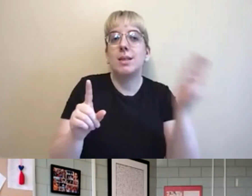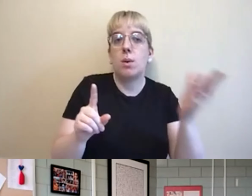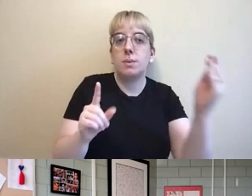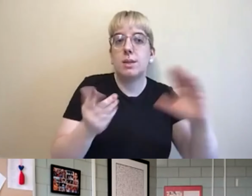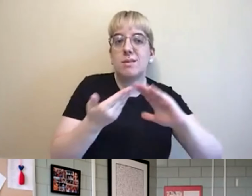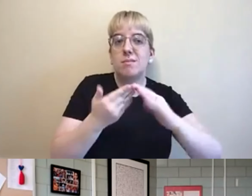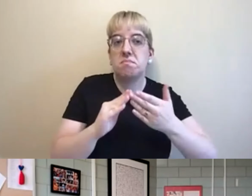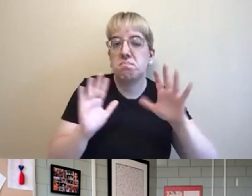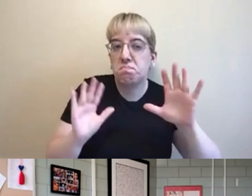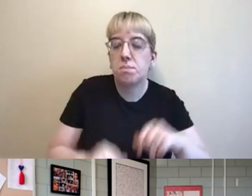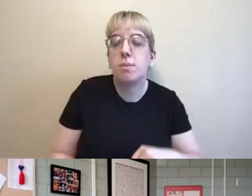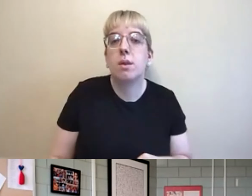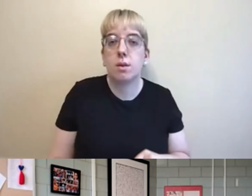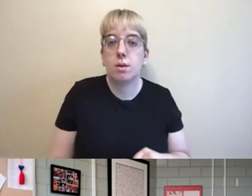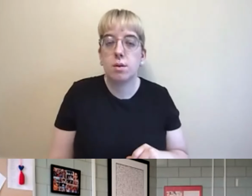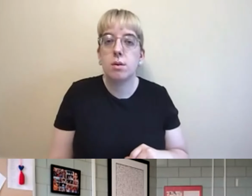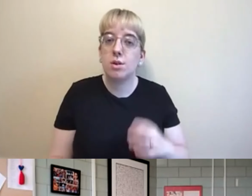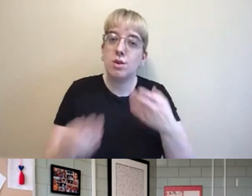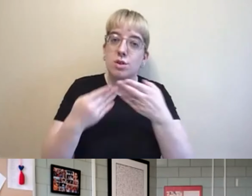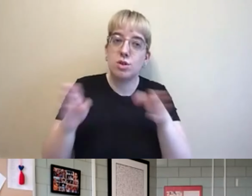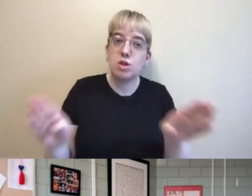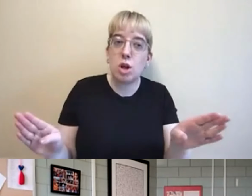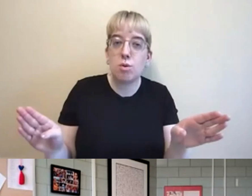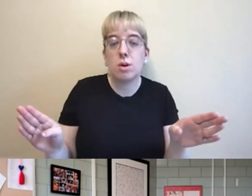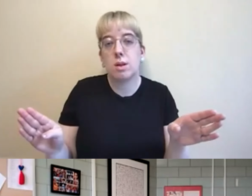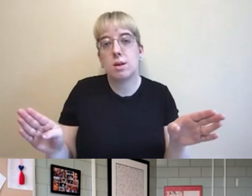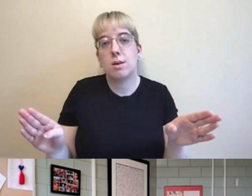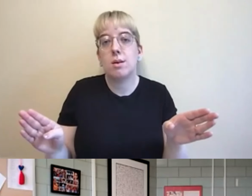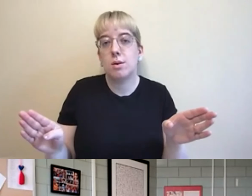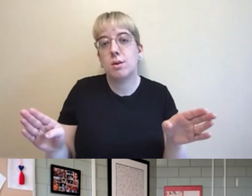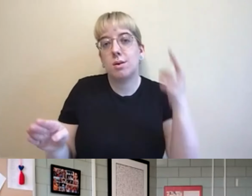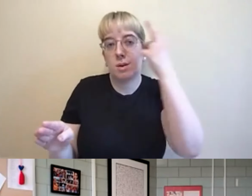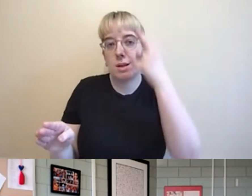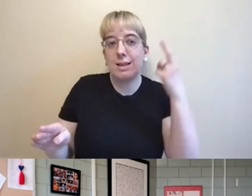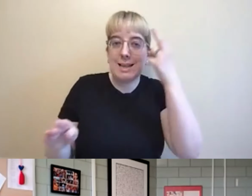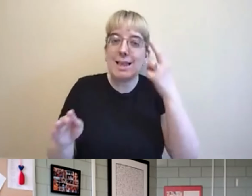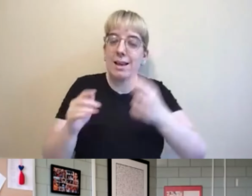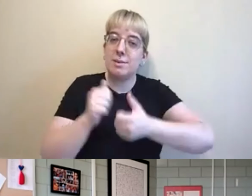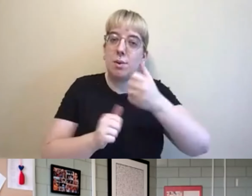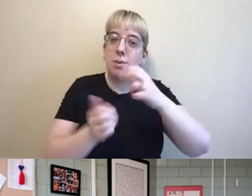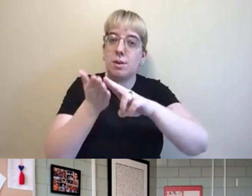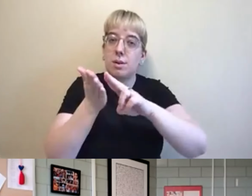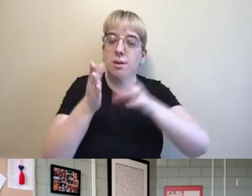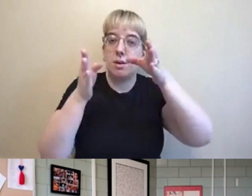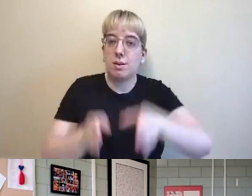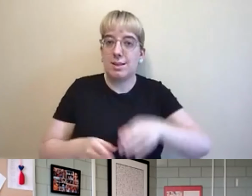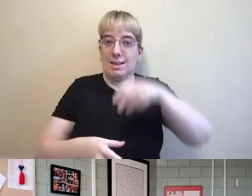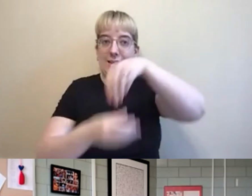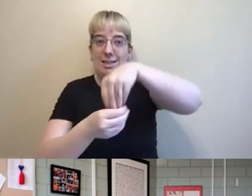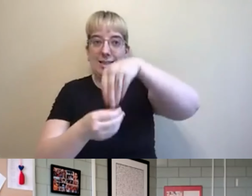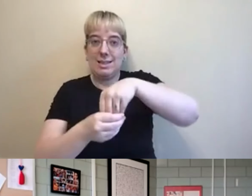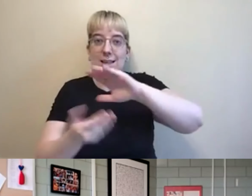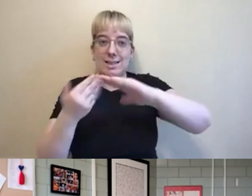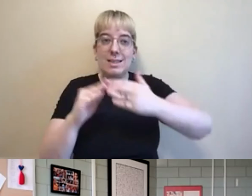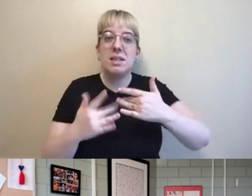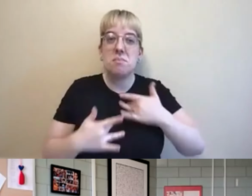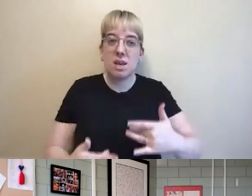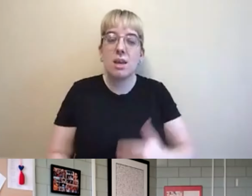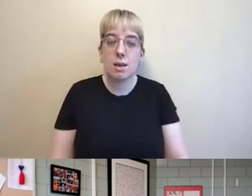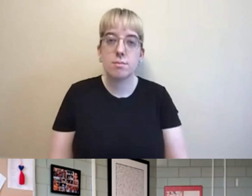esté dentro de la oficina, o digo de la ciudad, pero hemos encontrado que los